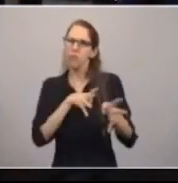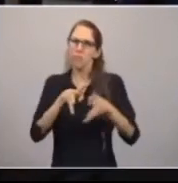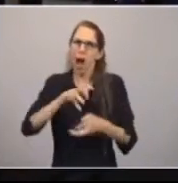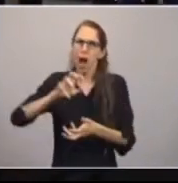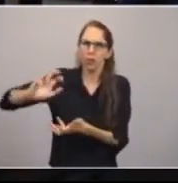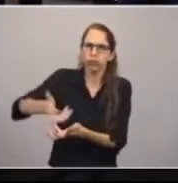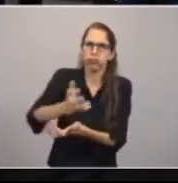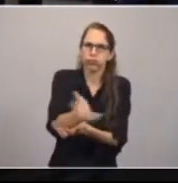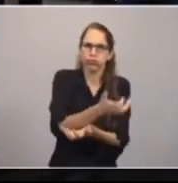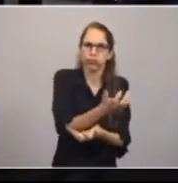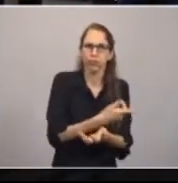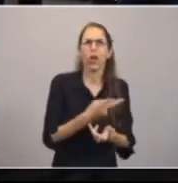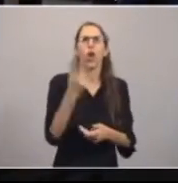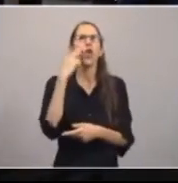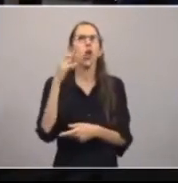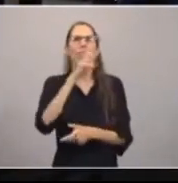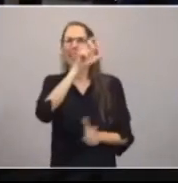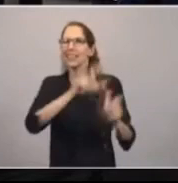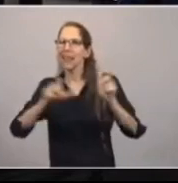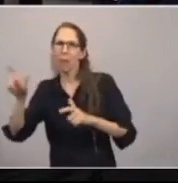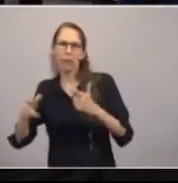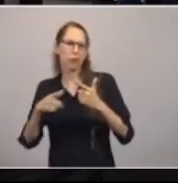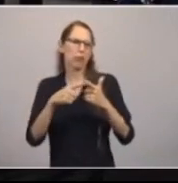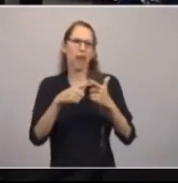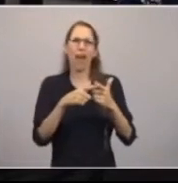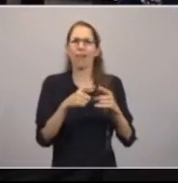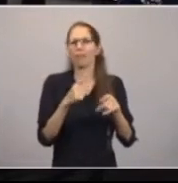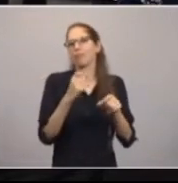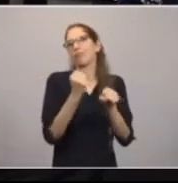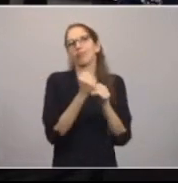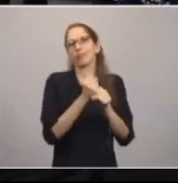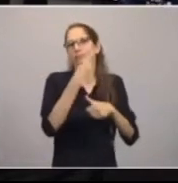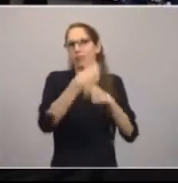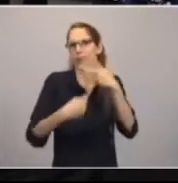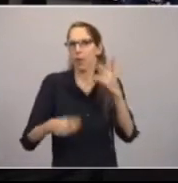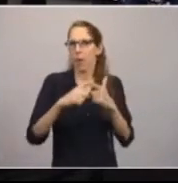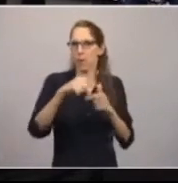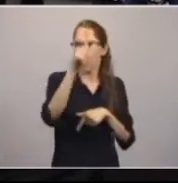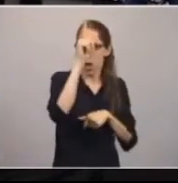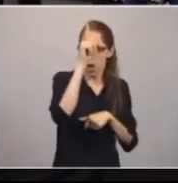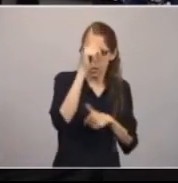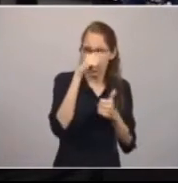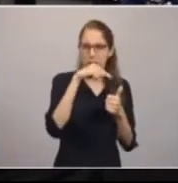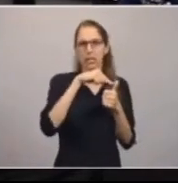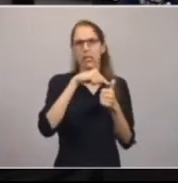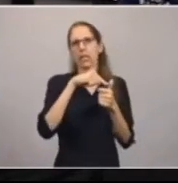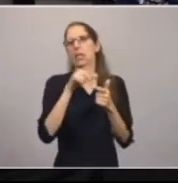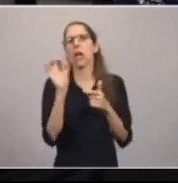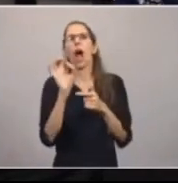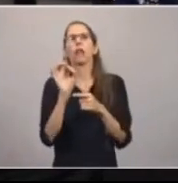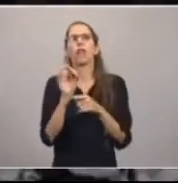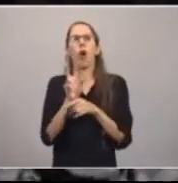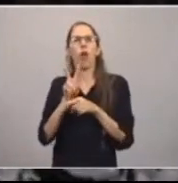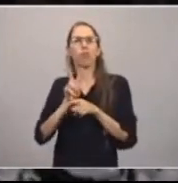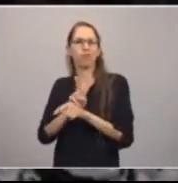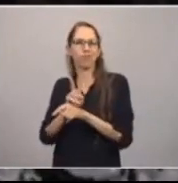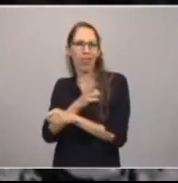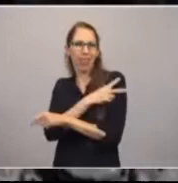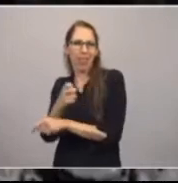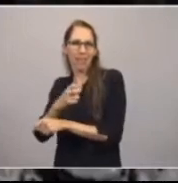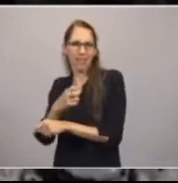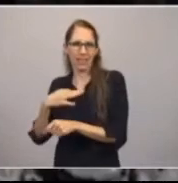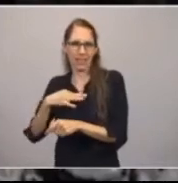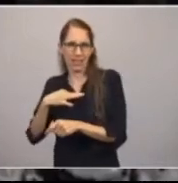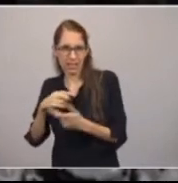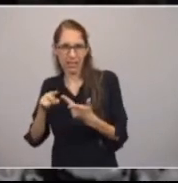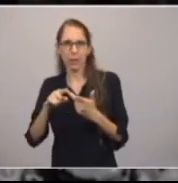tanto que tienen que ver con la policía, como con defensa civil, con vialidad, con todos los instrumentos que tuvimos